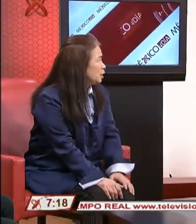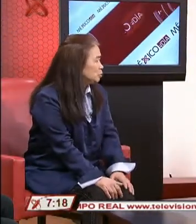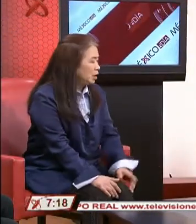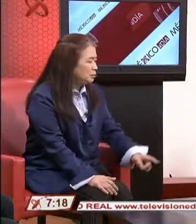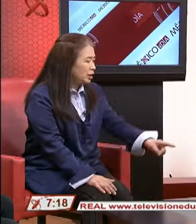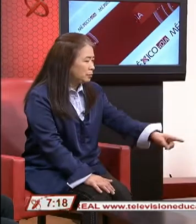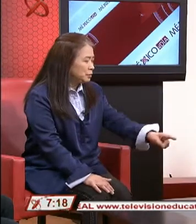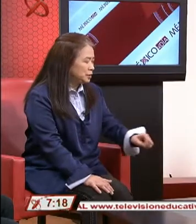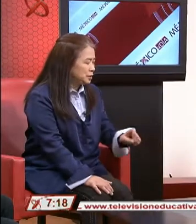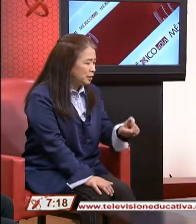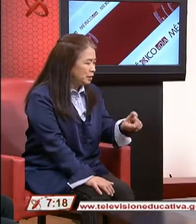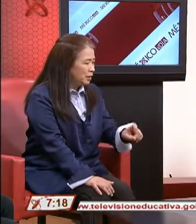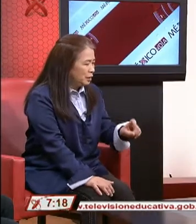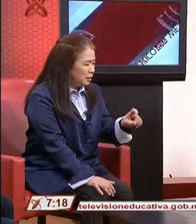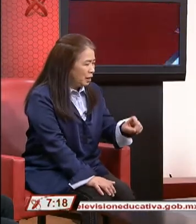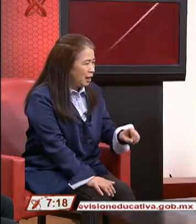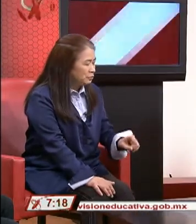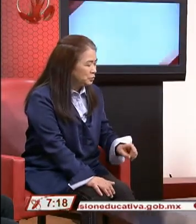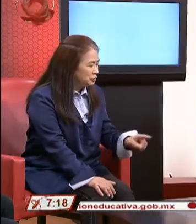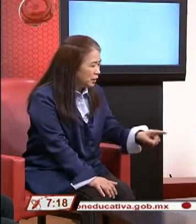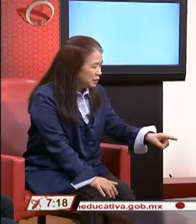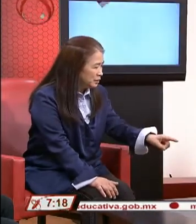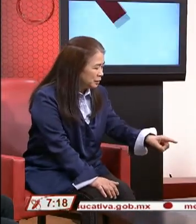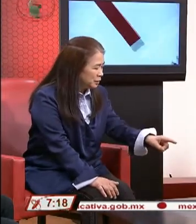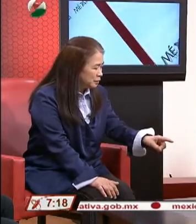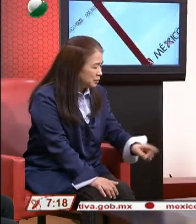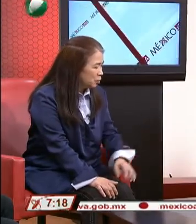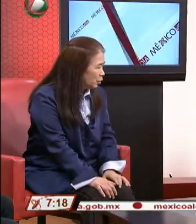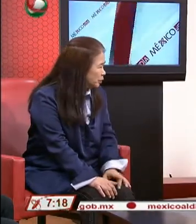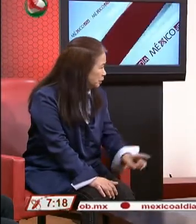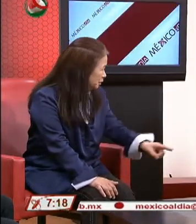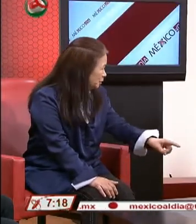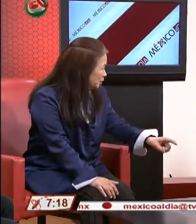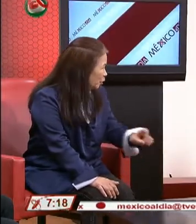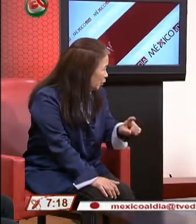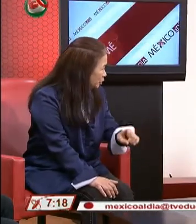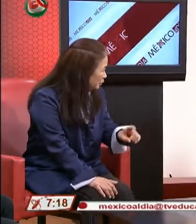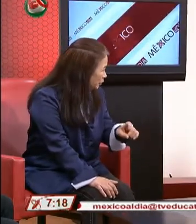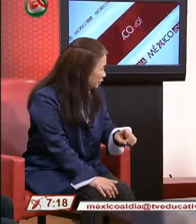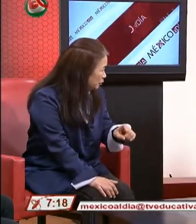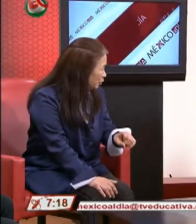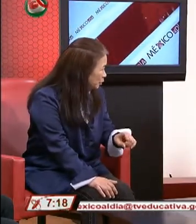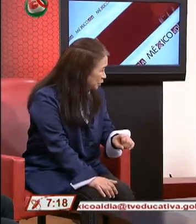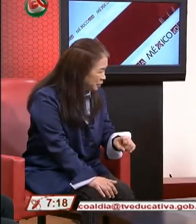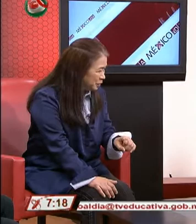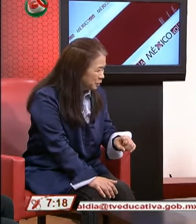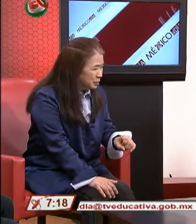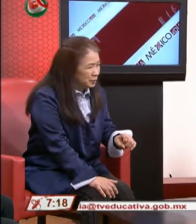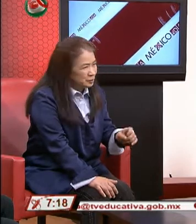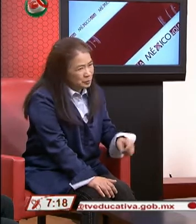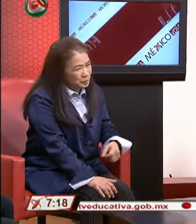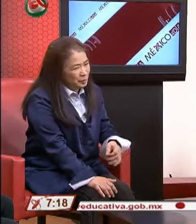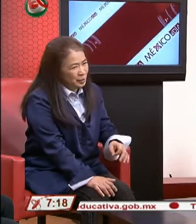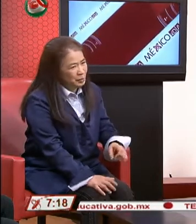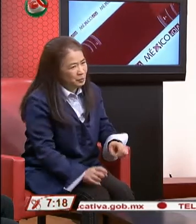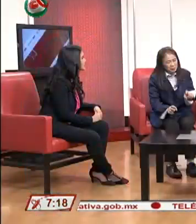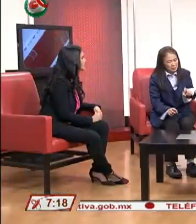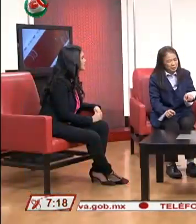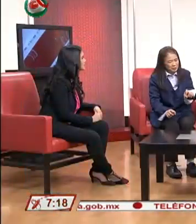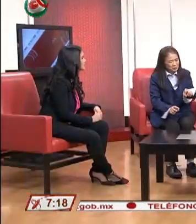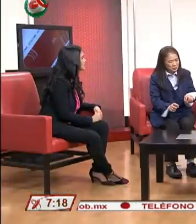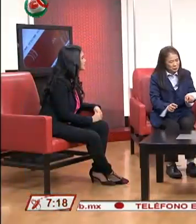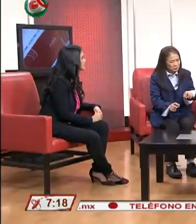And my purpose is how to find the gold hole in the gold